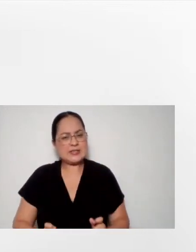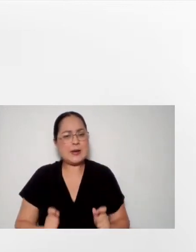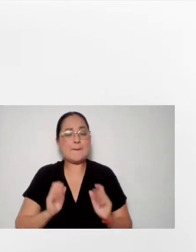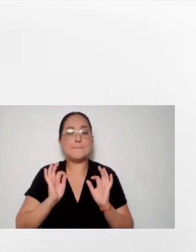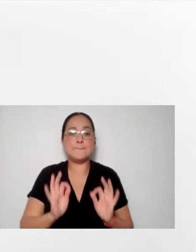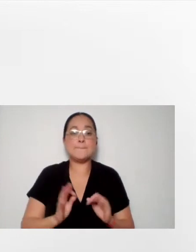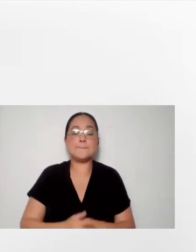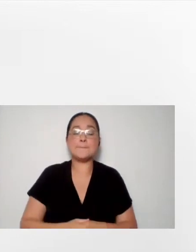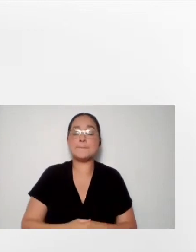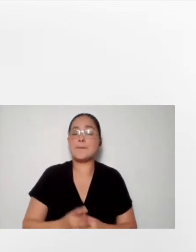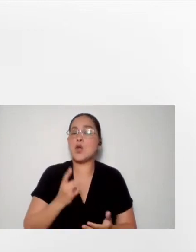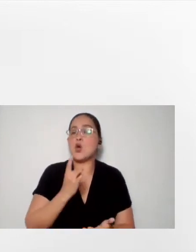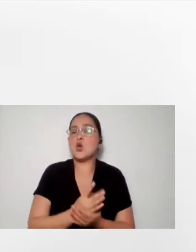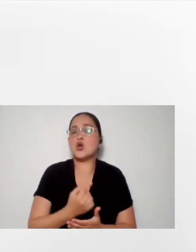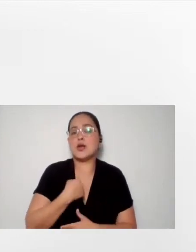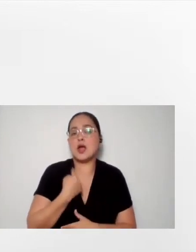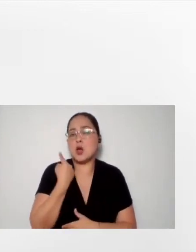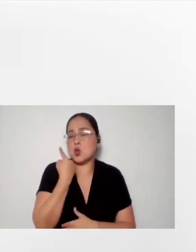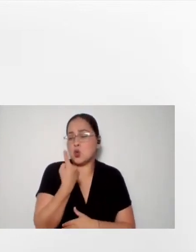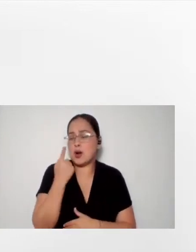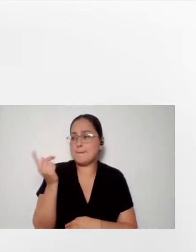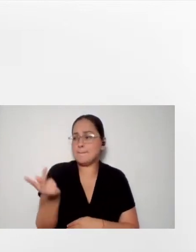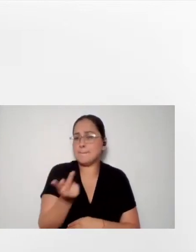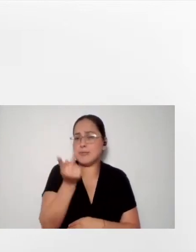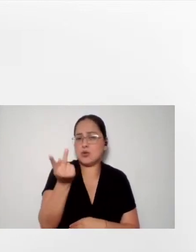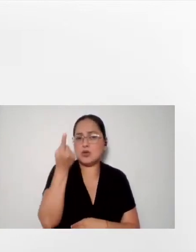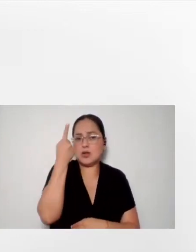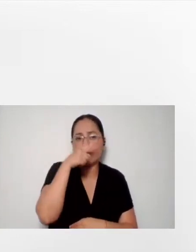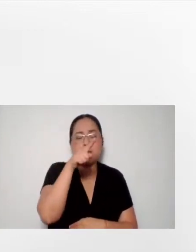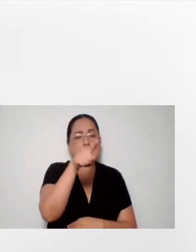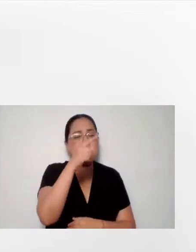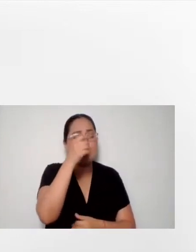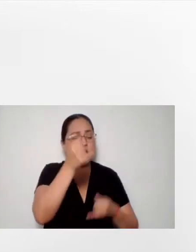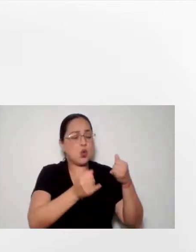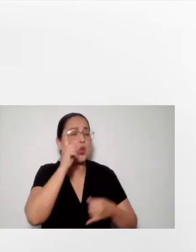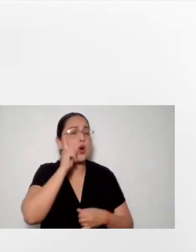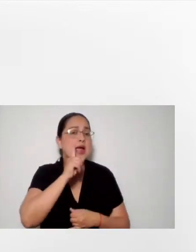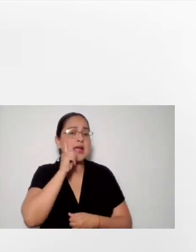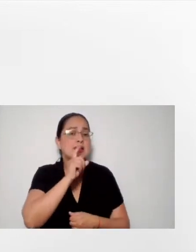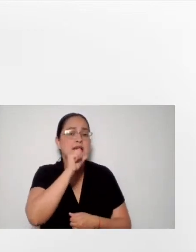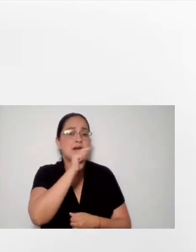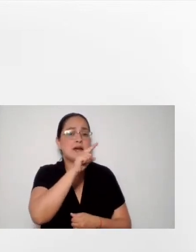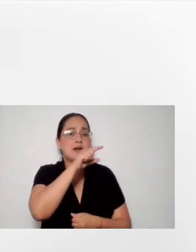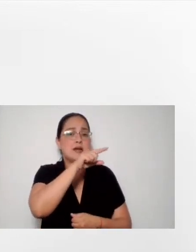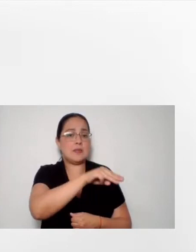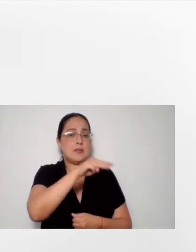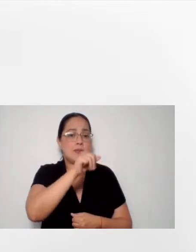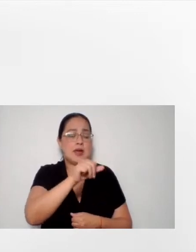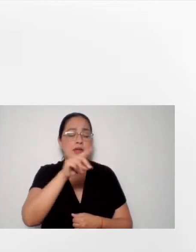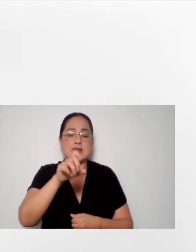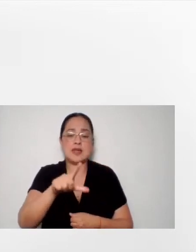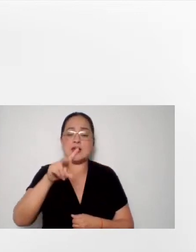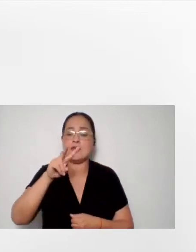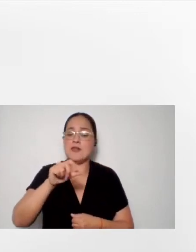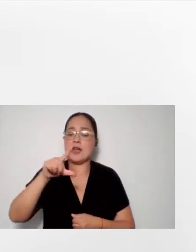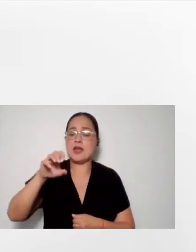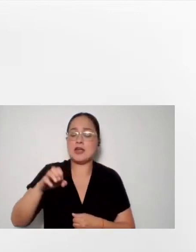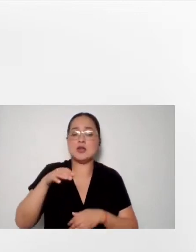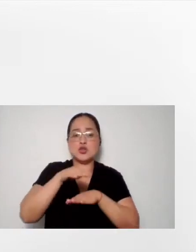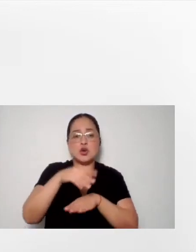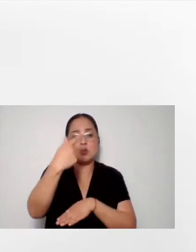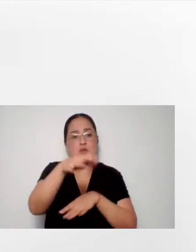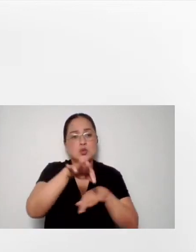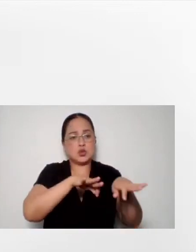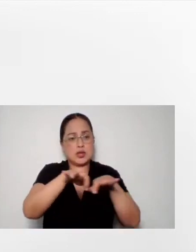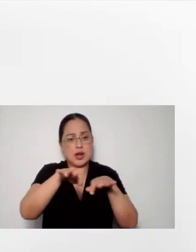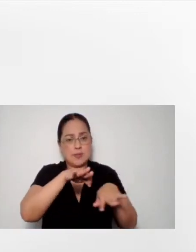más quisiera una pregunta en específico para la jueza Alma del Valle, dado que en su labor jurisdiccional seguramente